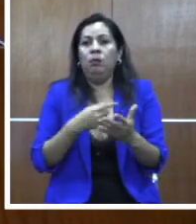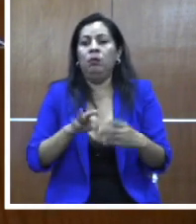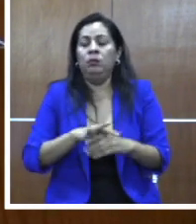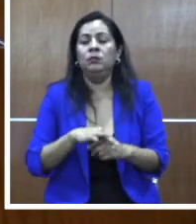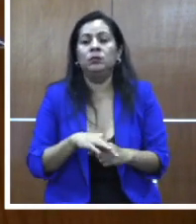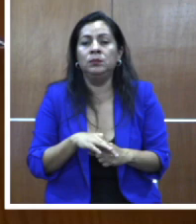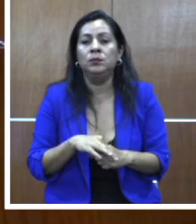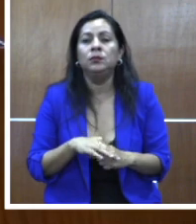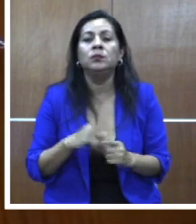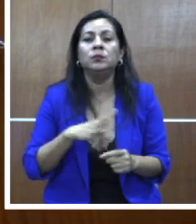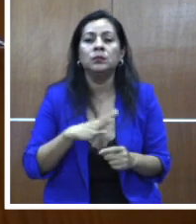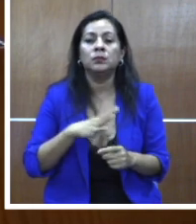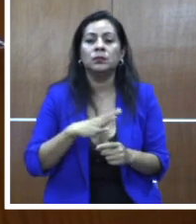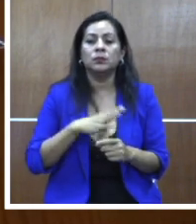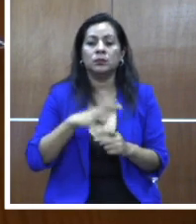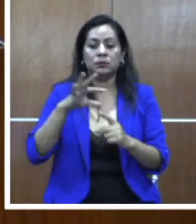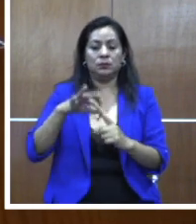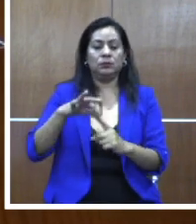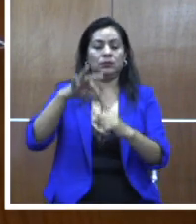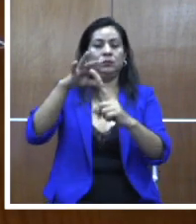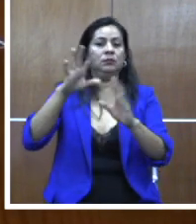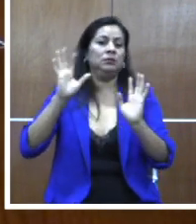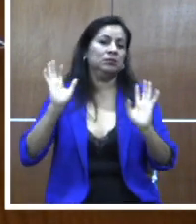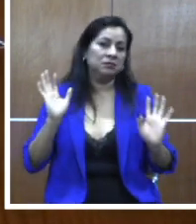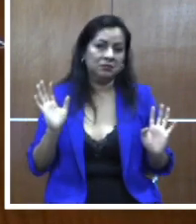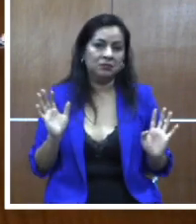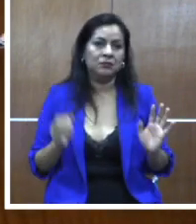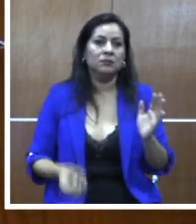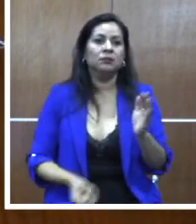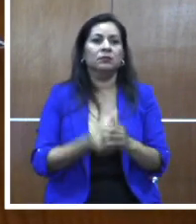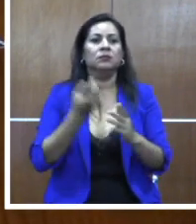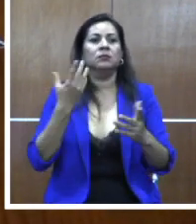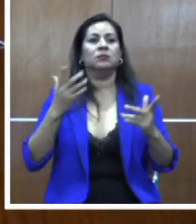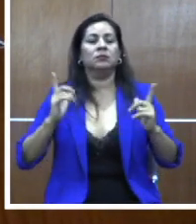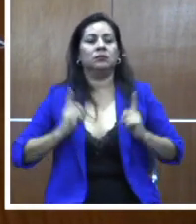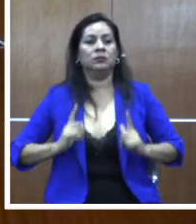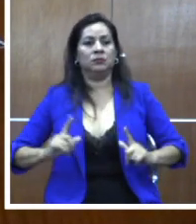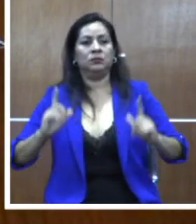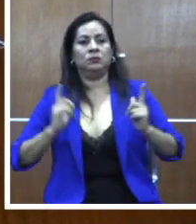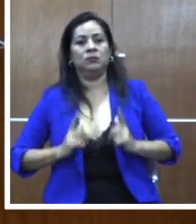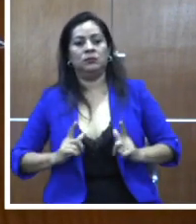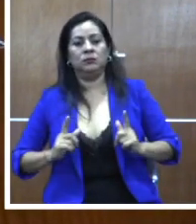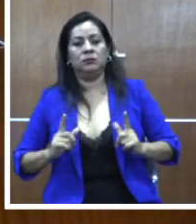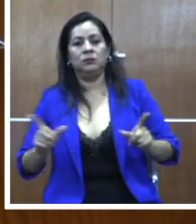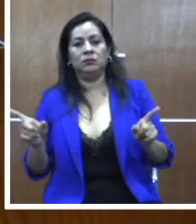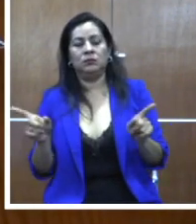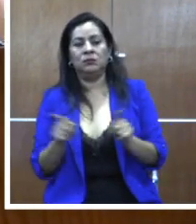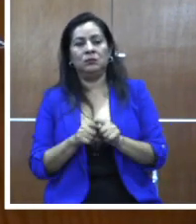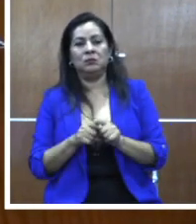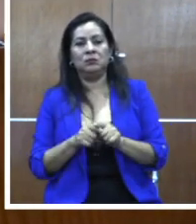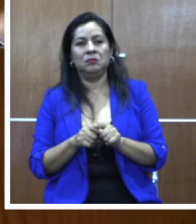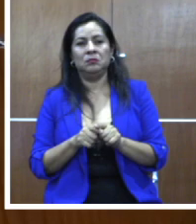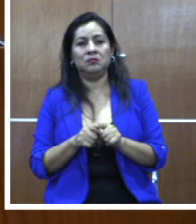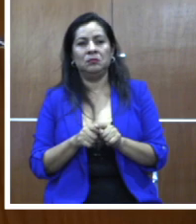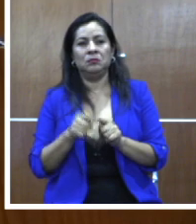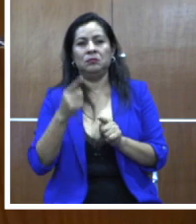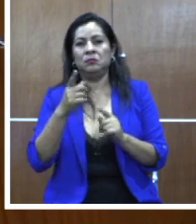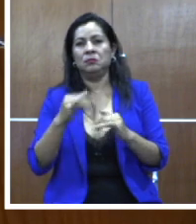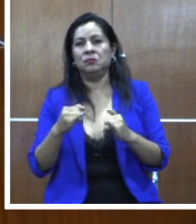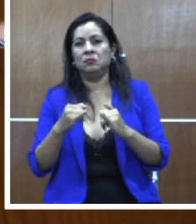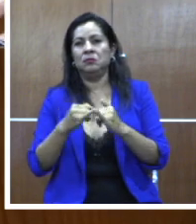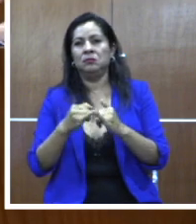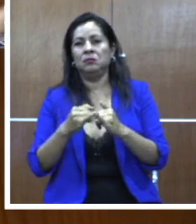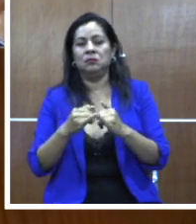hayan tenido al ser elegidos, el nuevo Poder Judicial no será más una instancia